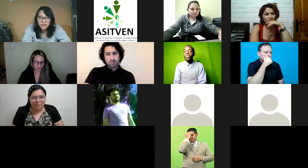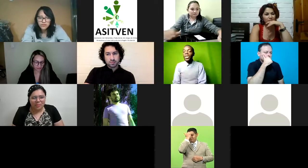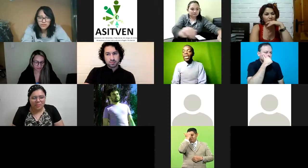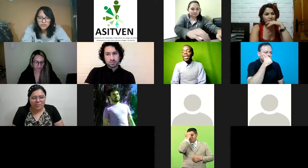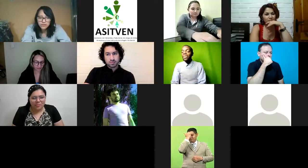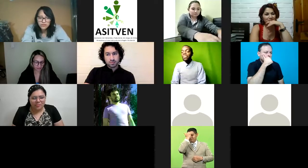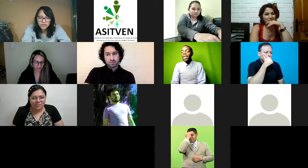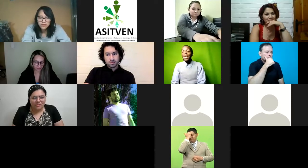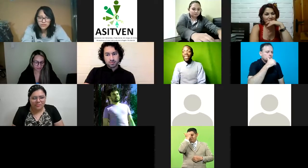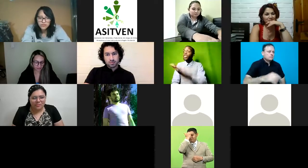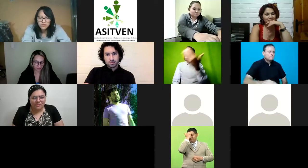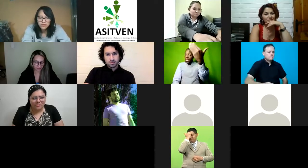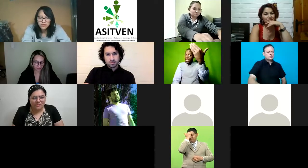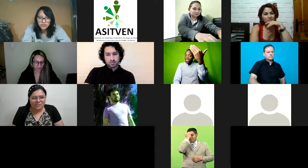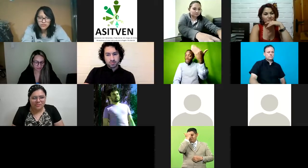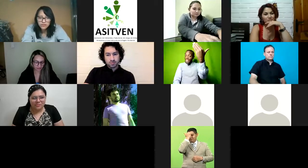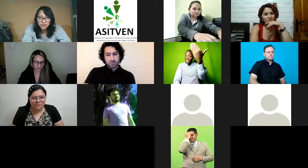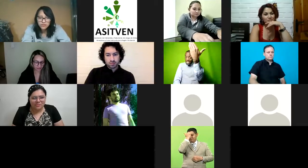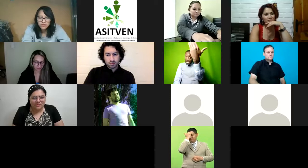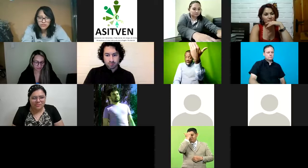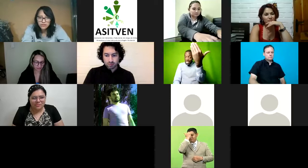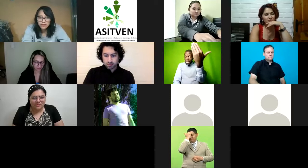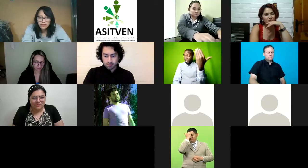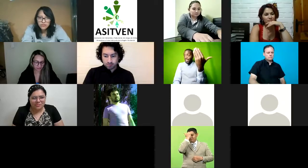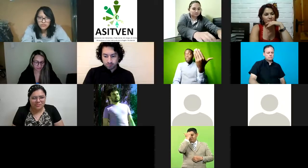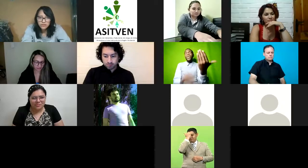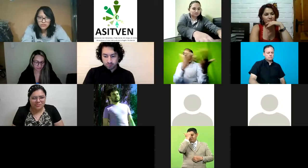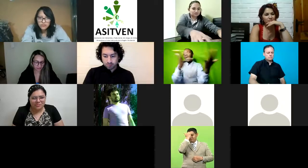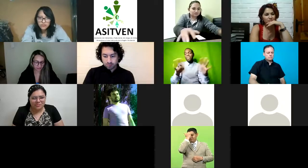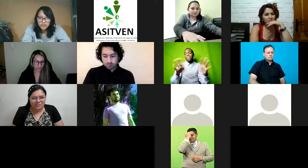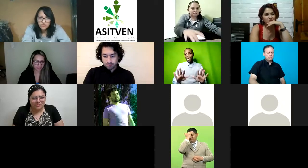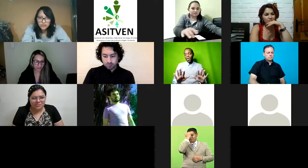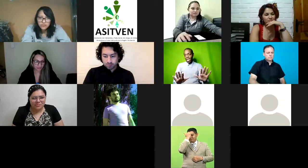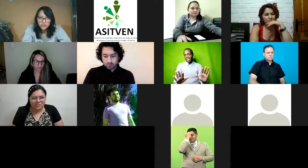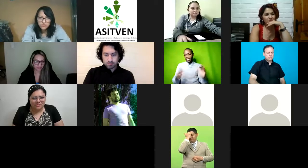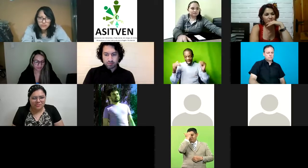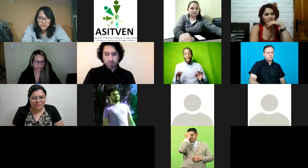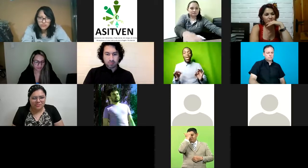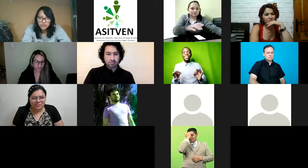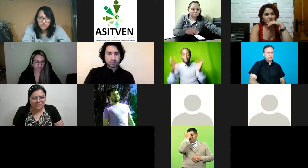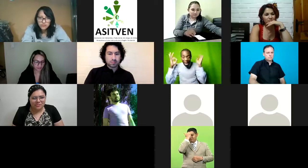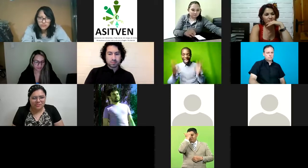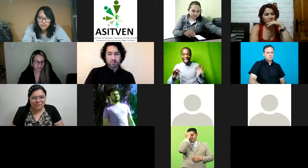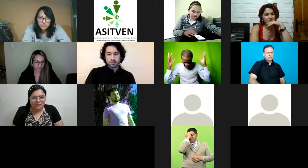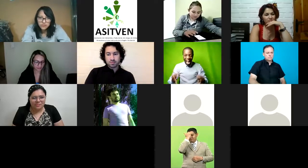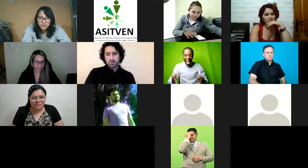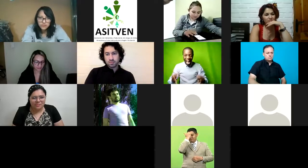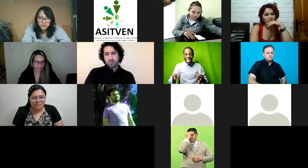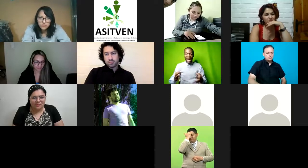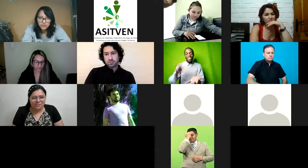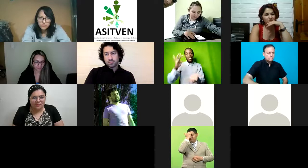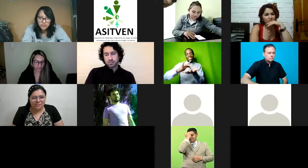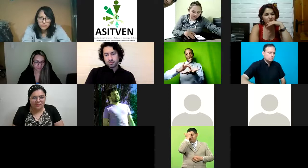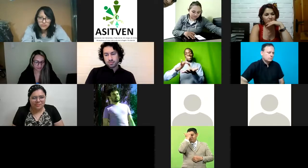sordo mexicano, no, también decimos gracias, sí, gracias, pero es un ademán de los oyentes. En lengua de señas